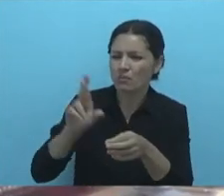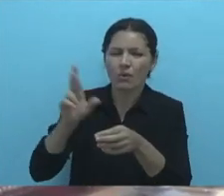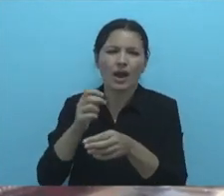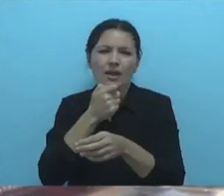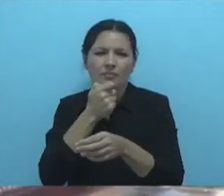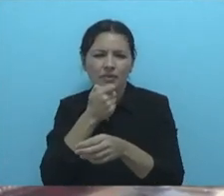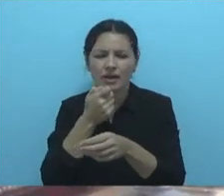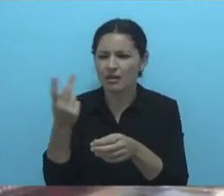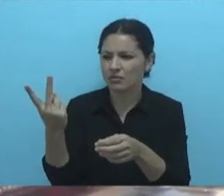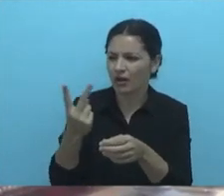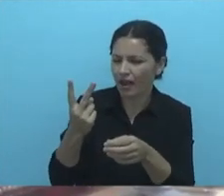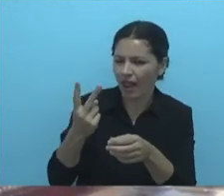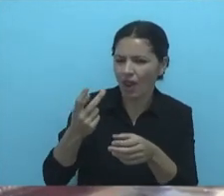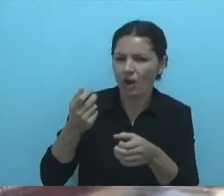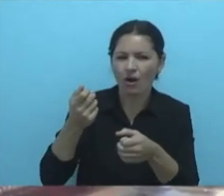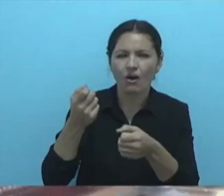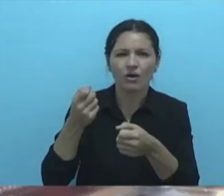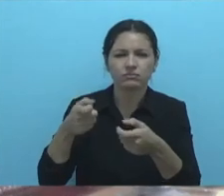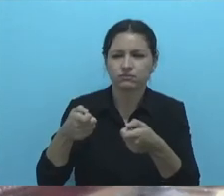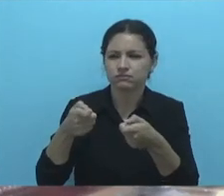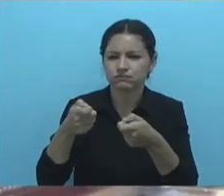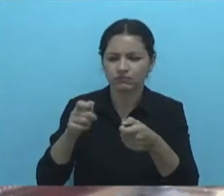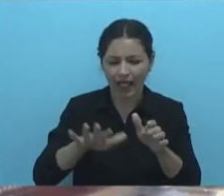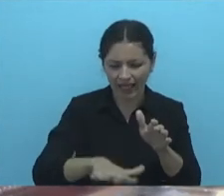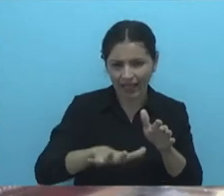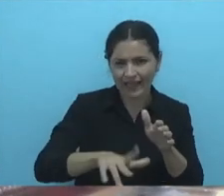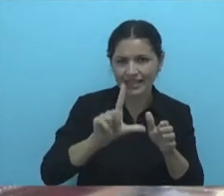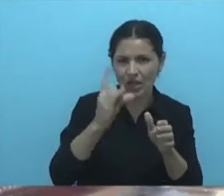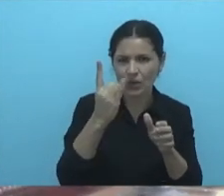luz y al hospital y tenían denuncias y nos investigaron y se dejaron pasar